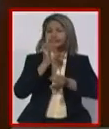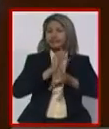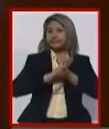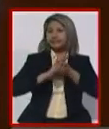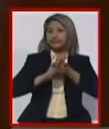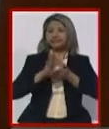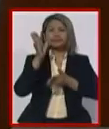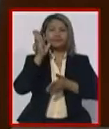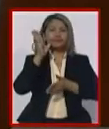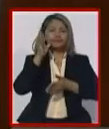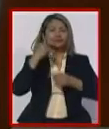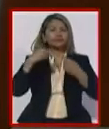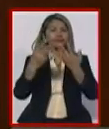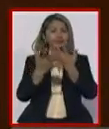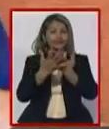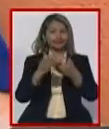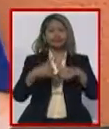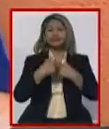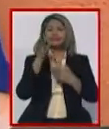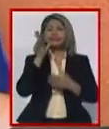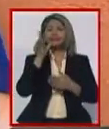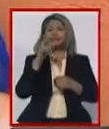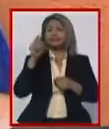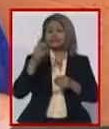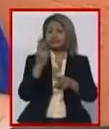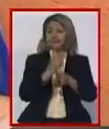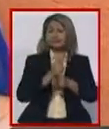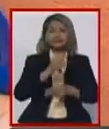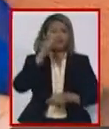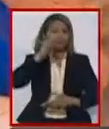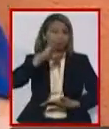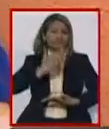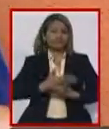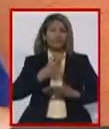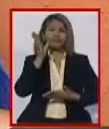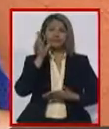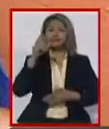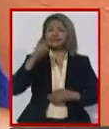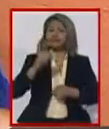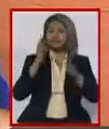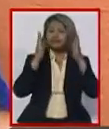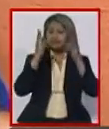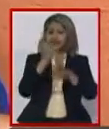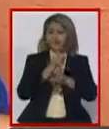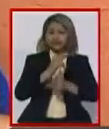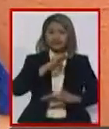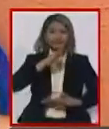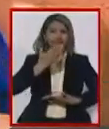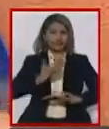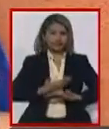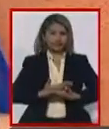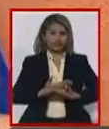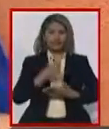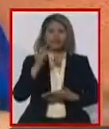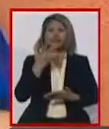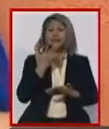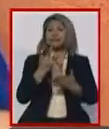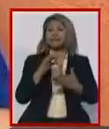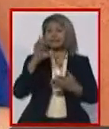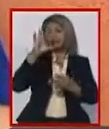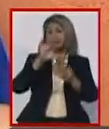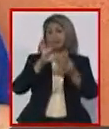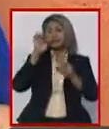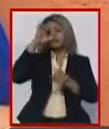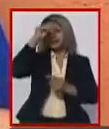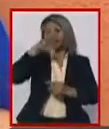para que ella más quede entre a la cárcel. Como madre debía de cuidar a su hija, como madre debía tener, cuidar bien, no preferido al